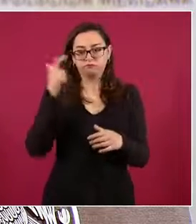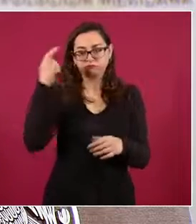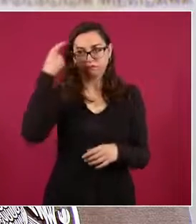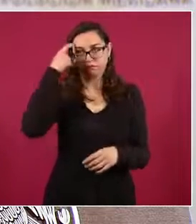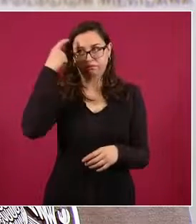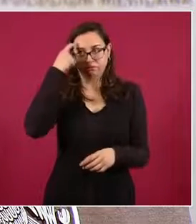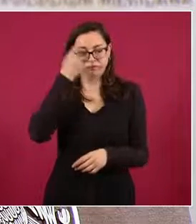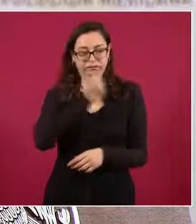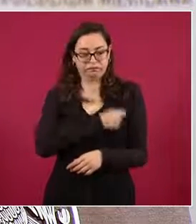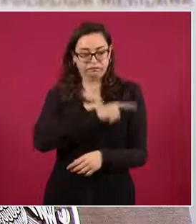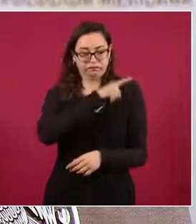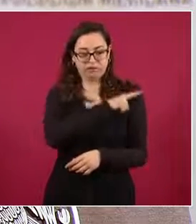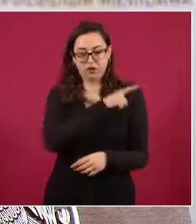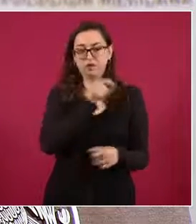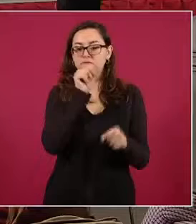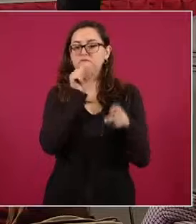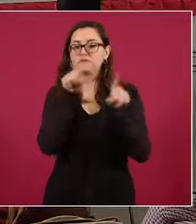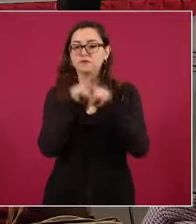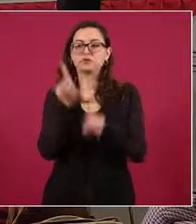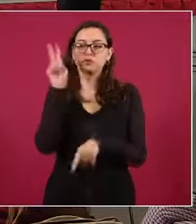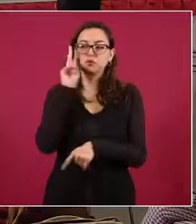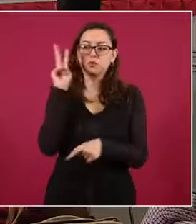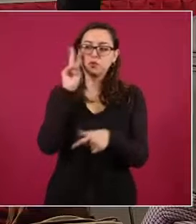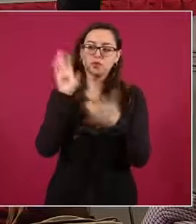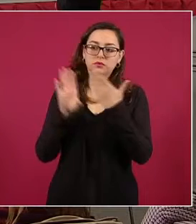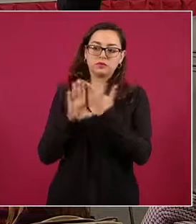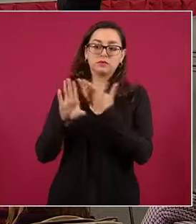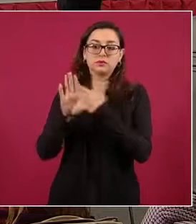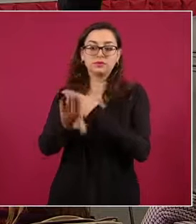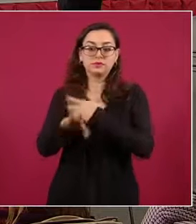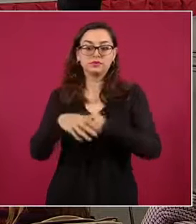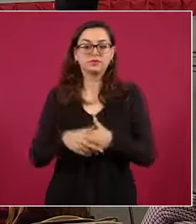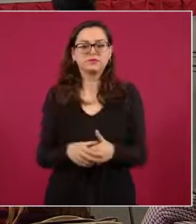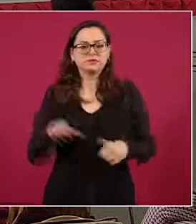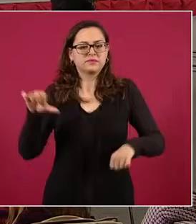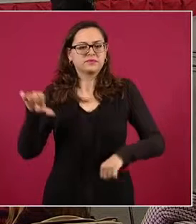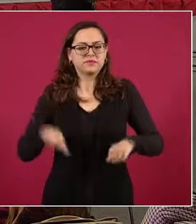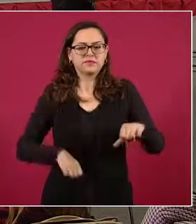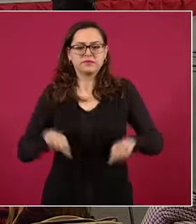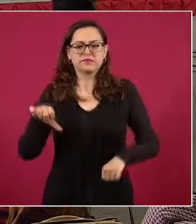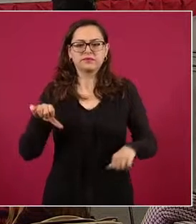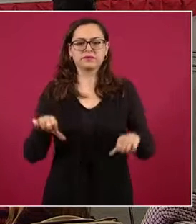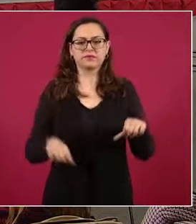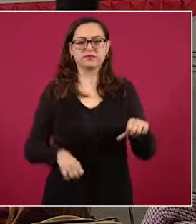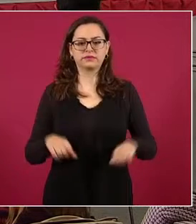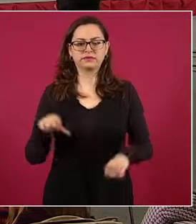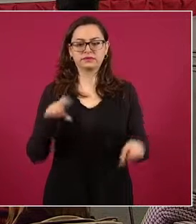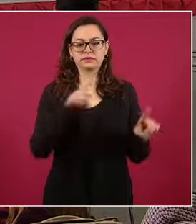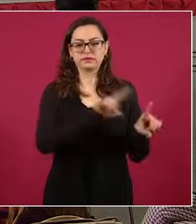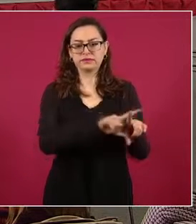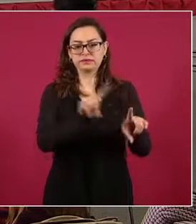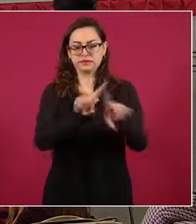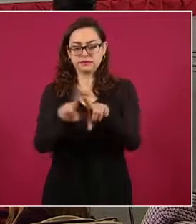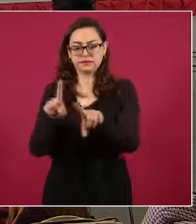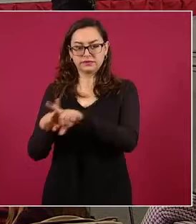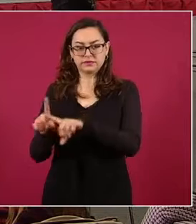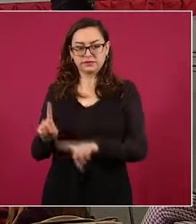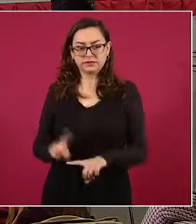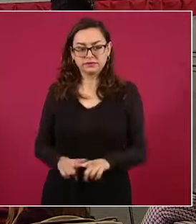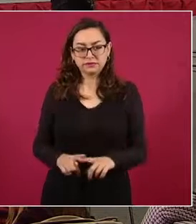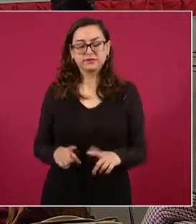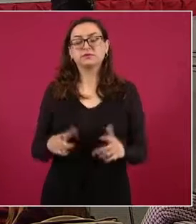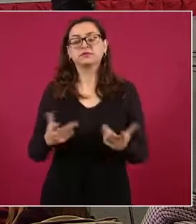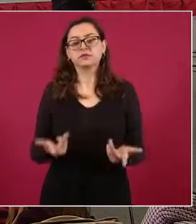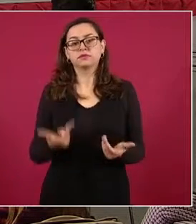mental y adicciones en México. Entre las múltiples actividades que se informaron con motivo del Día